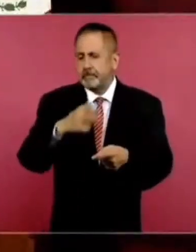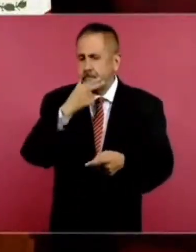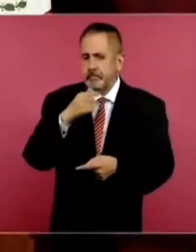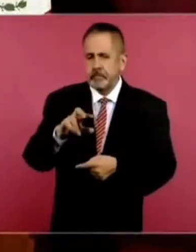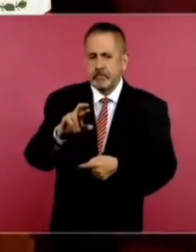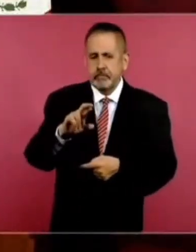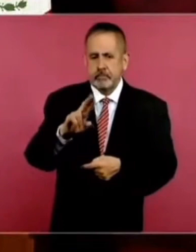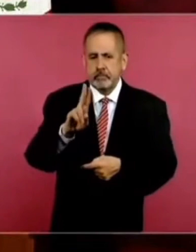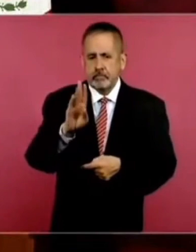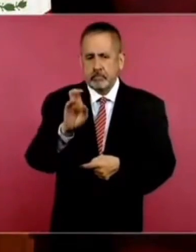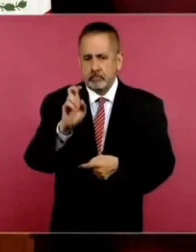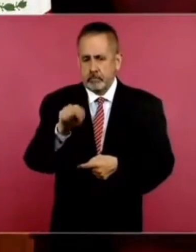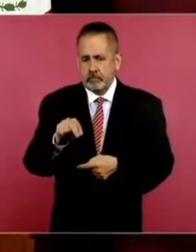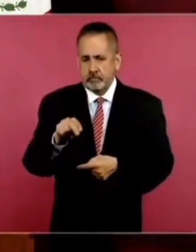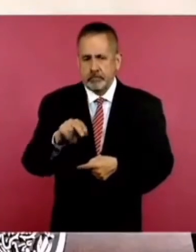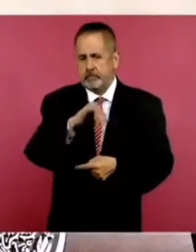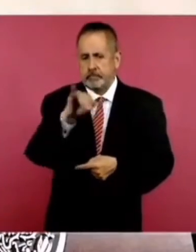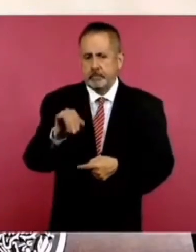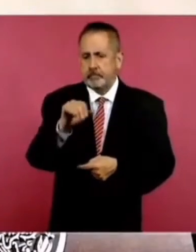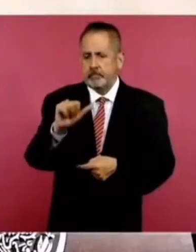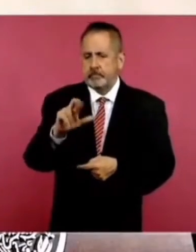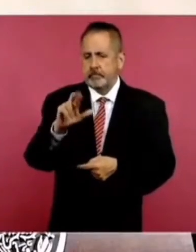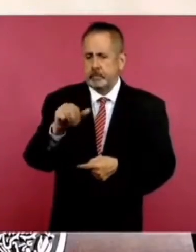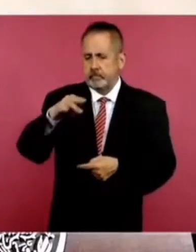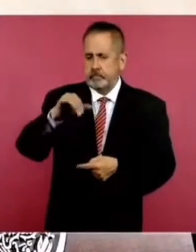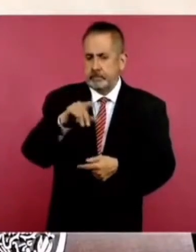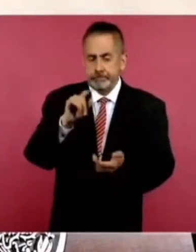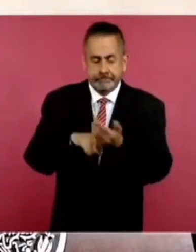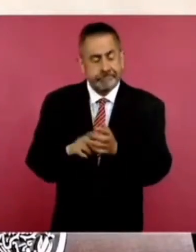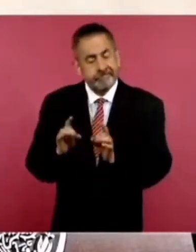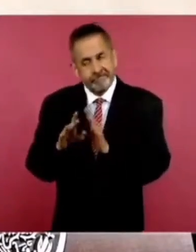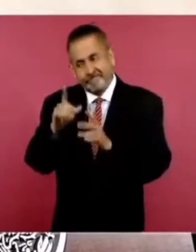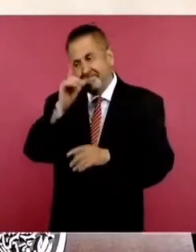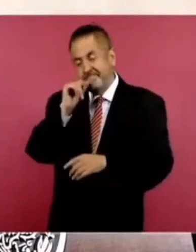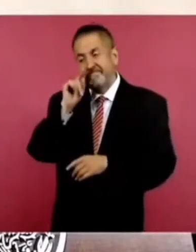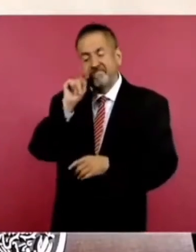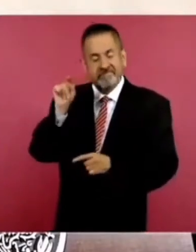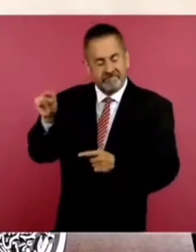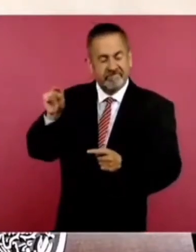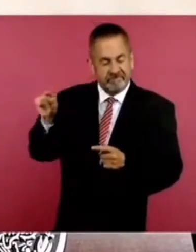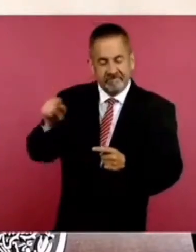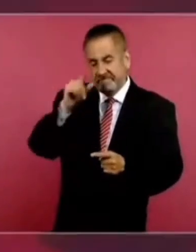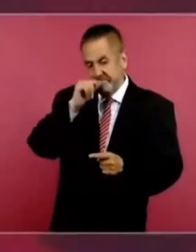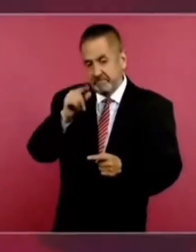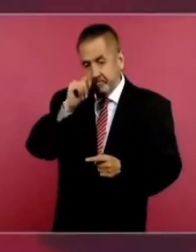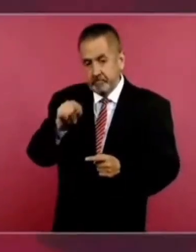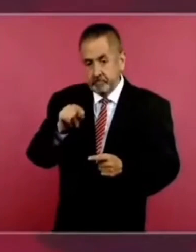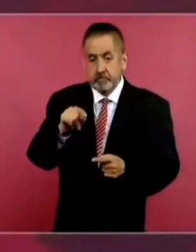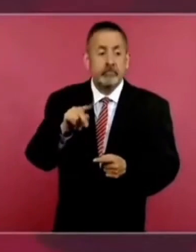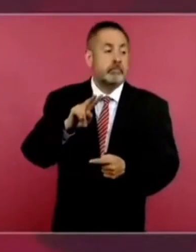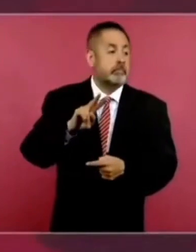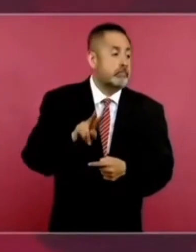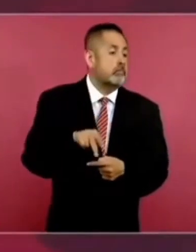Rubén Jaramillo. Son manchas, pero tiene